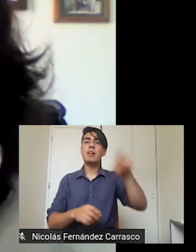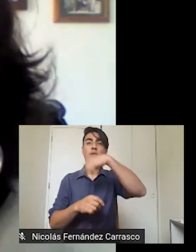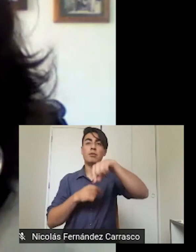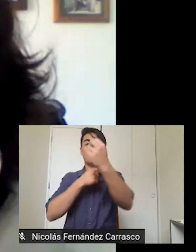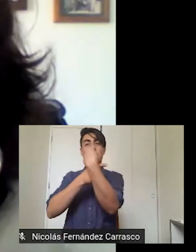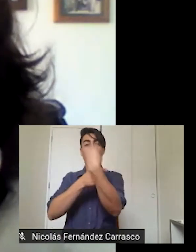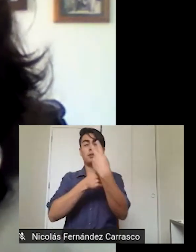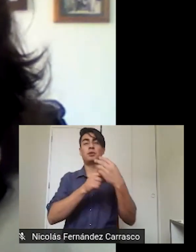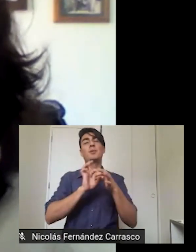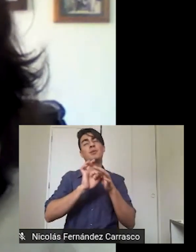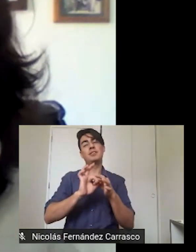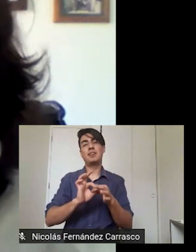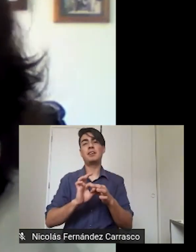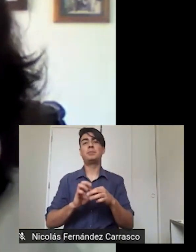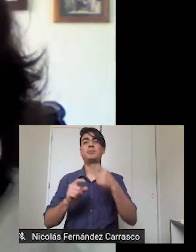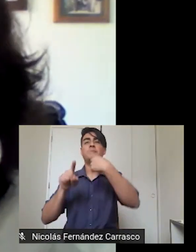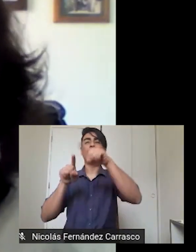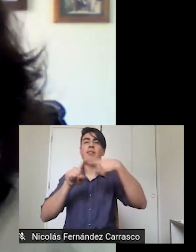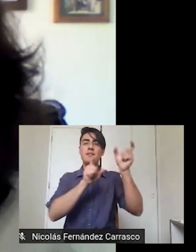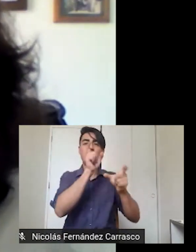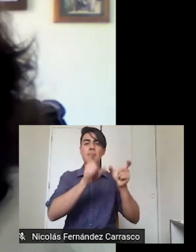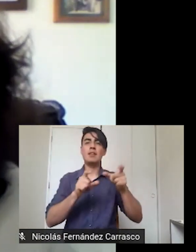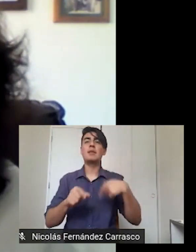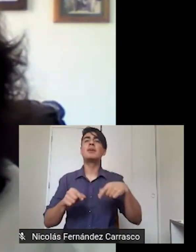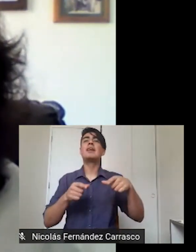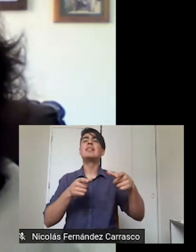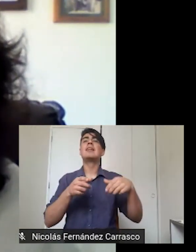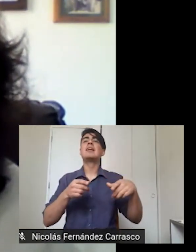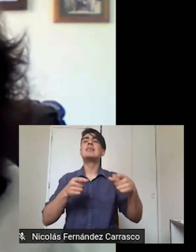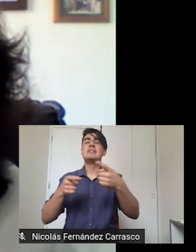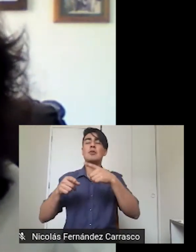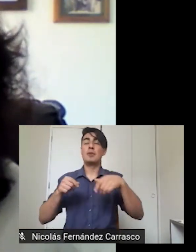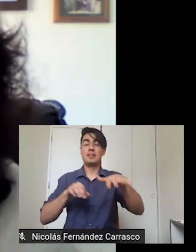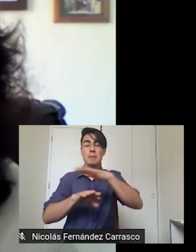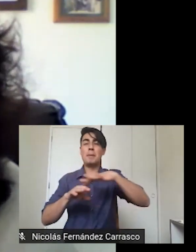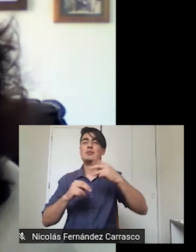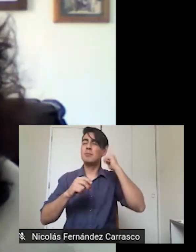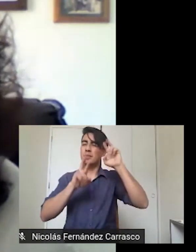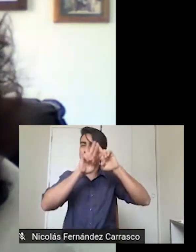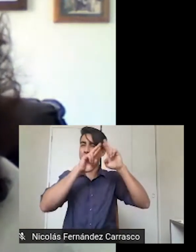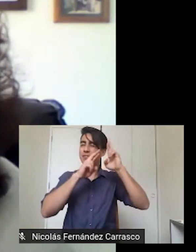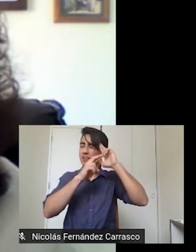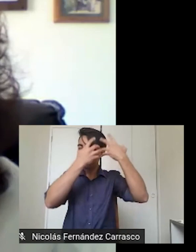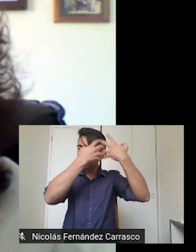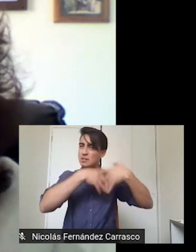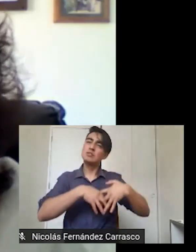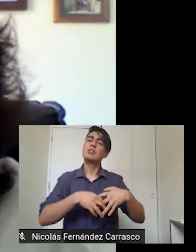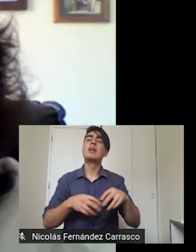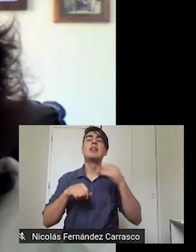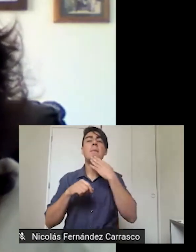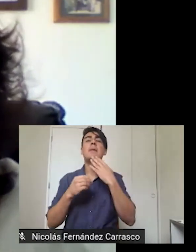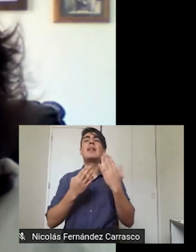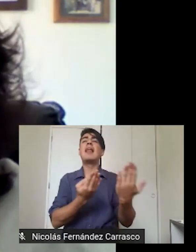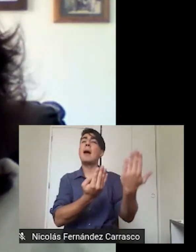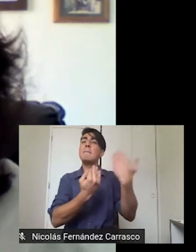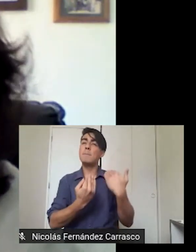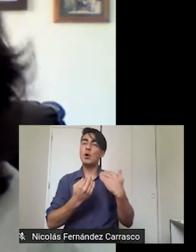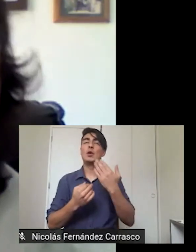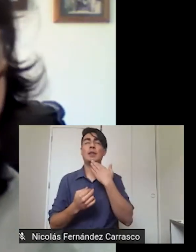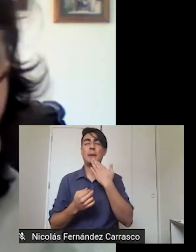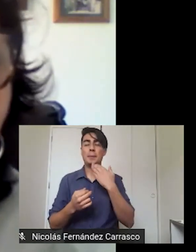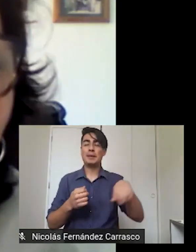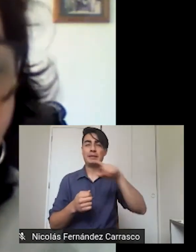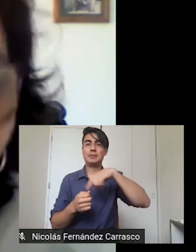gracias por tu apoyo, muchas gracias de Jimena, de Cira, ¿no es cierto?, de mucha gente que está acá en el chat,